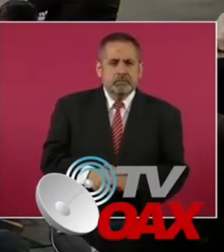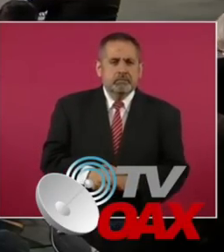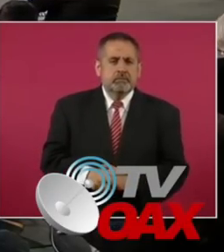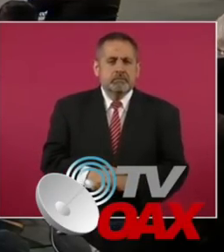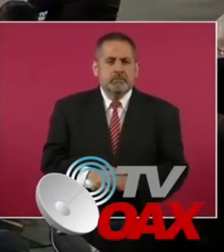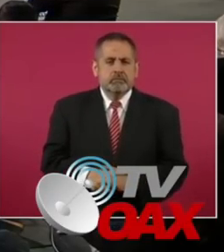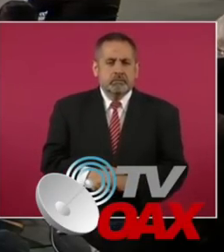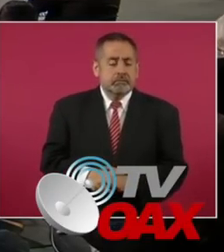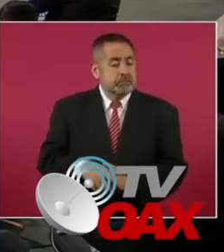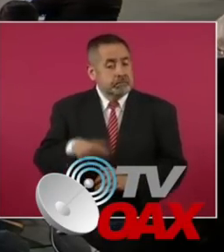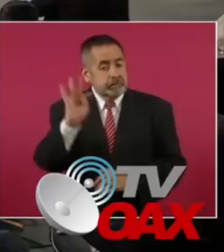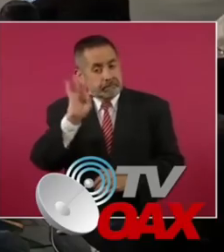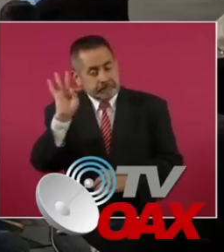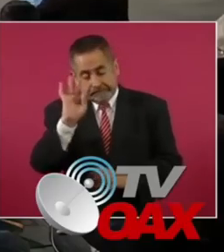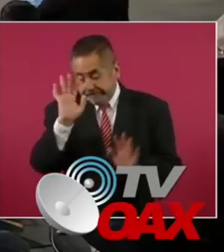Es muy probable